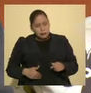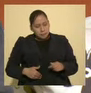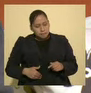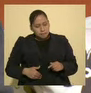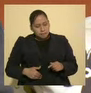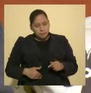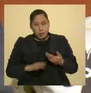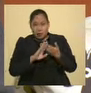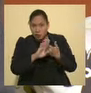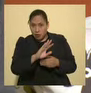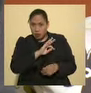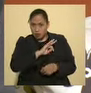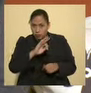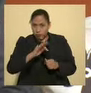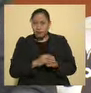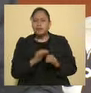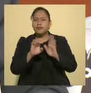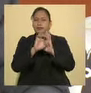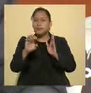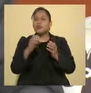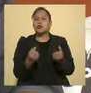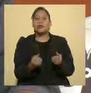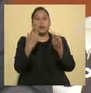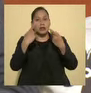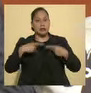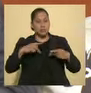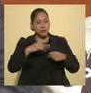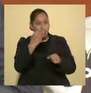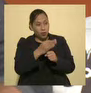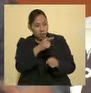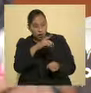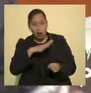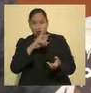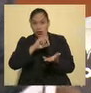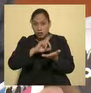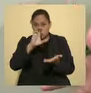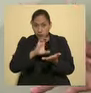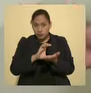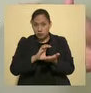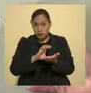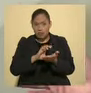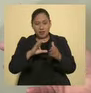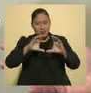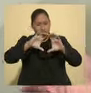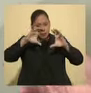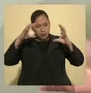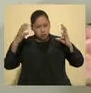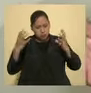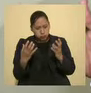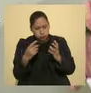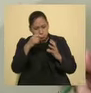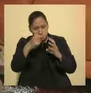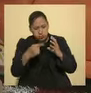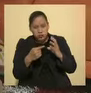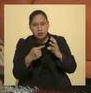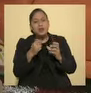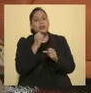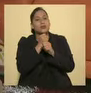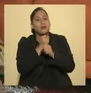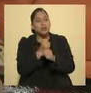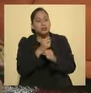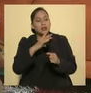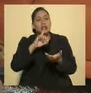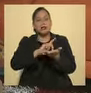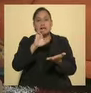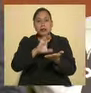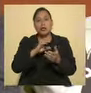pueden evitarse. Es decir, ¿cuántas personas de las que existen con discapacidad en el planeta han sufrido la